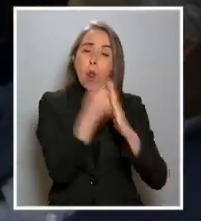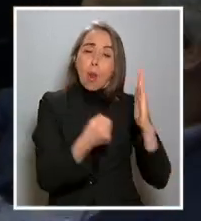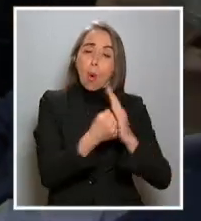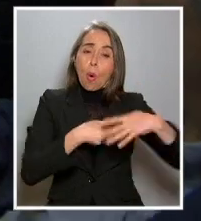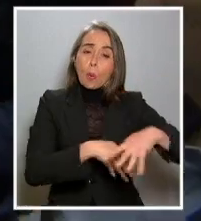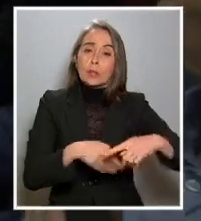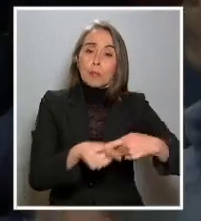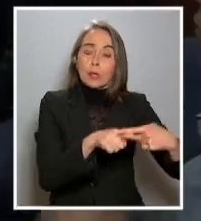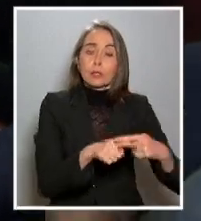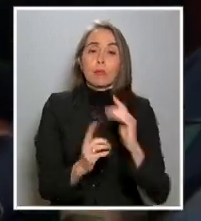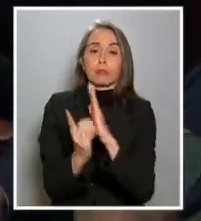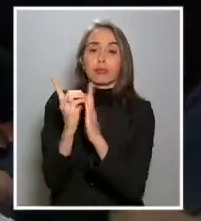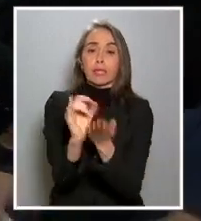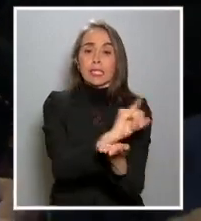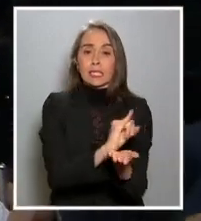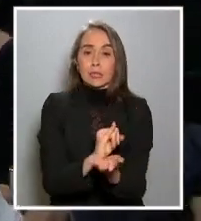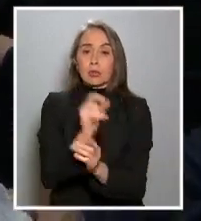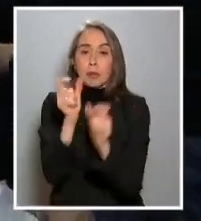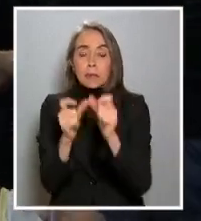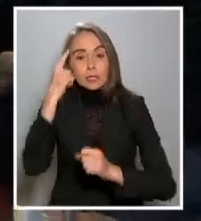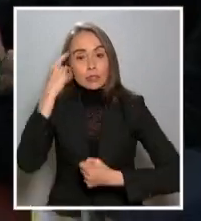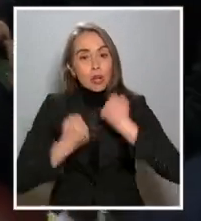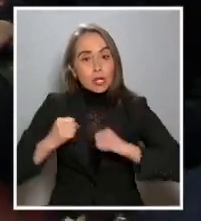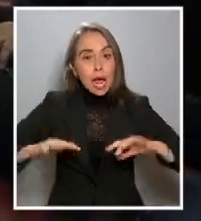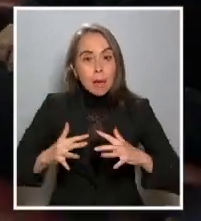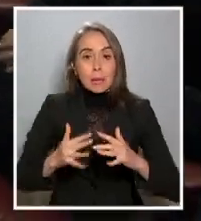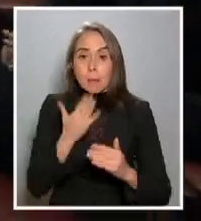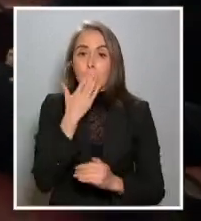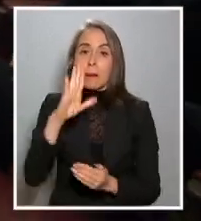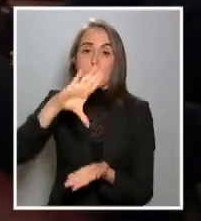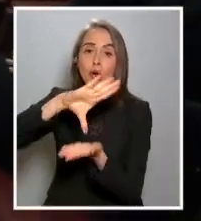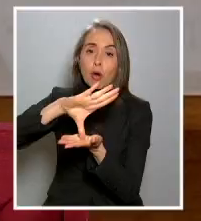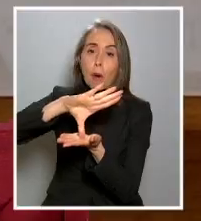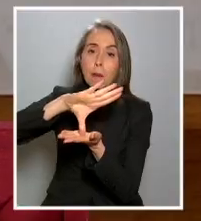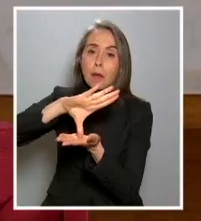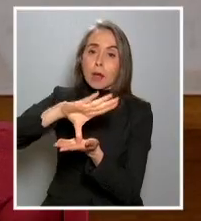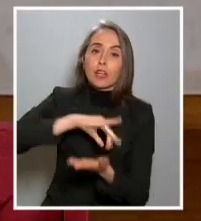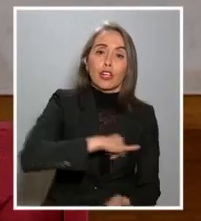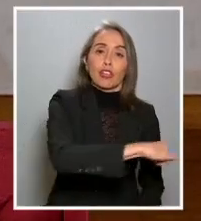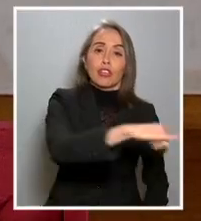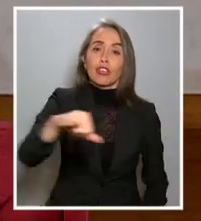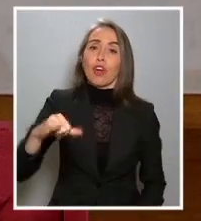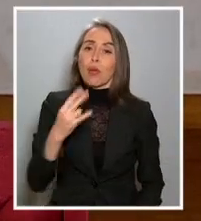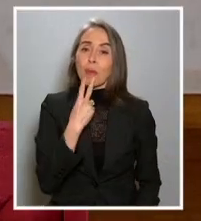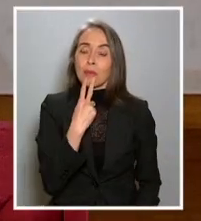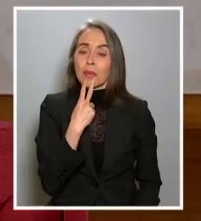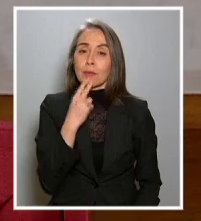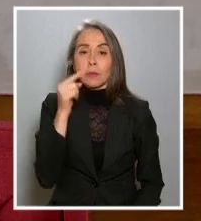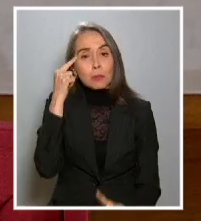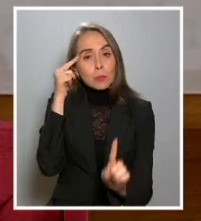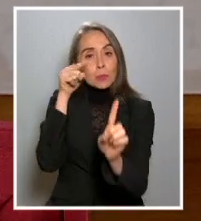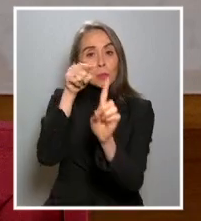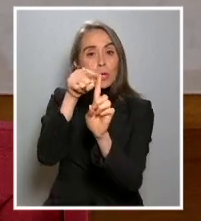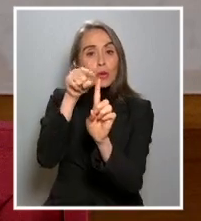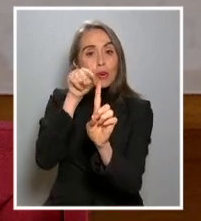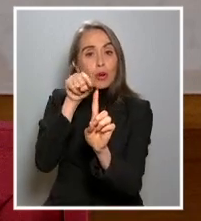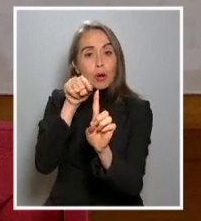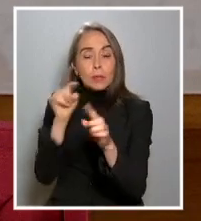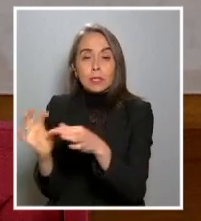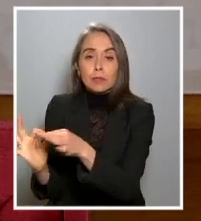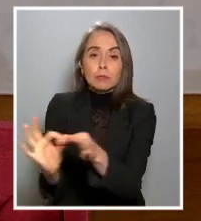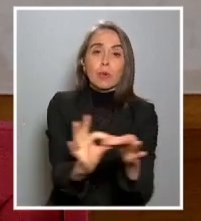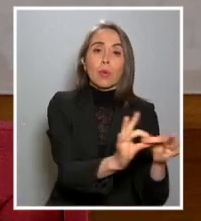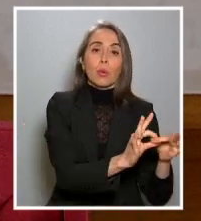institucionales y de emprendimientos destinados a construir una mejor patria común. Es este espíritu de